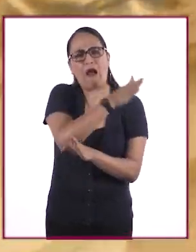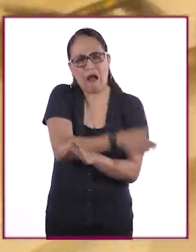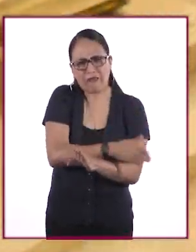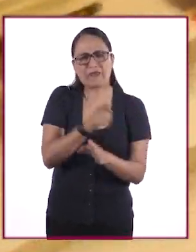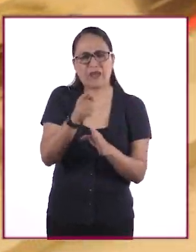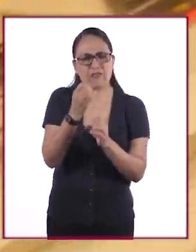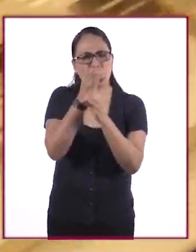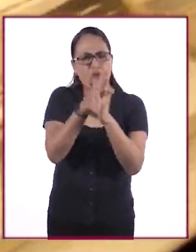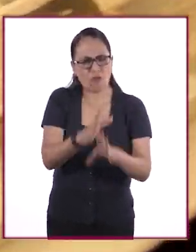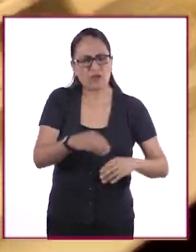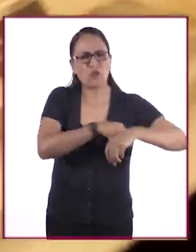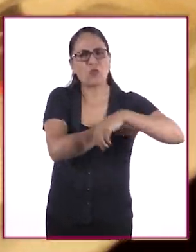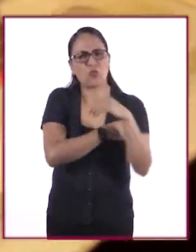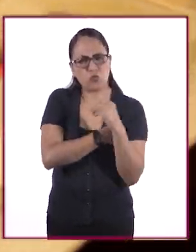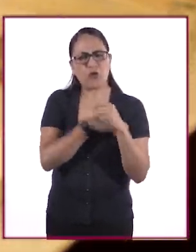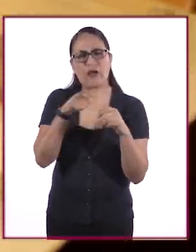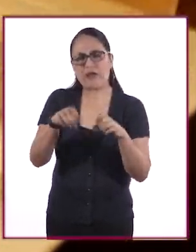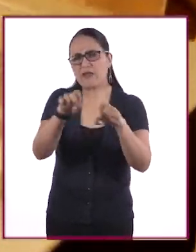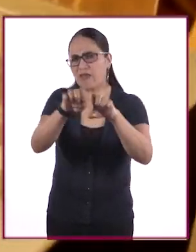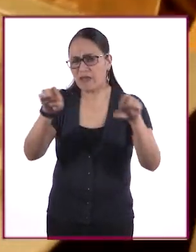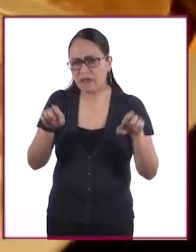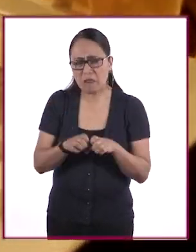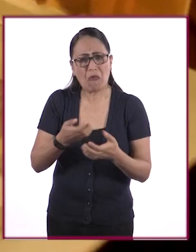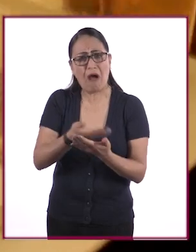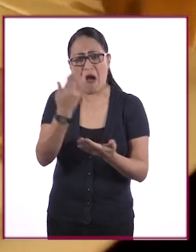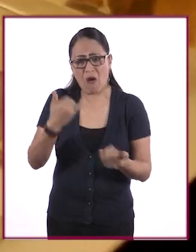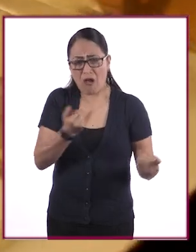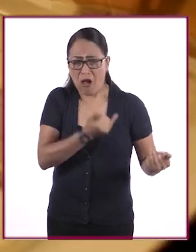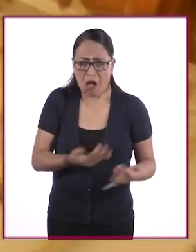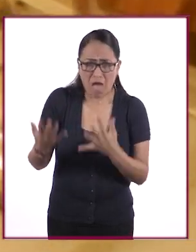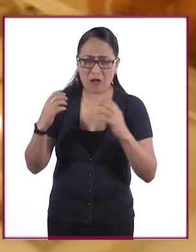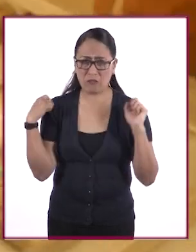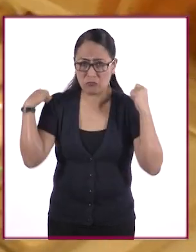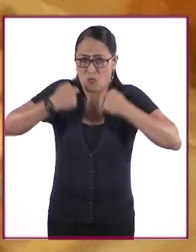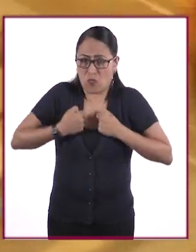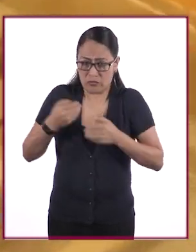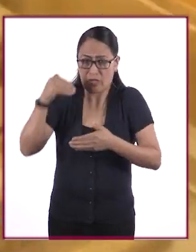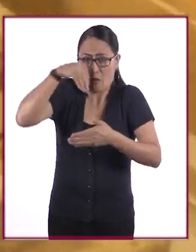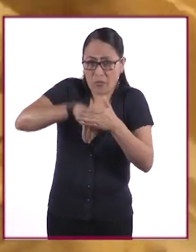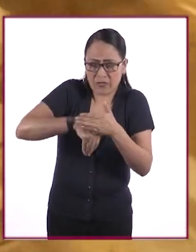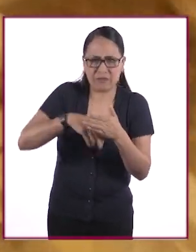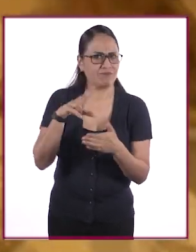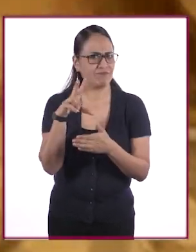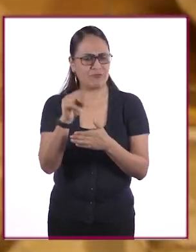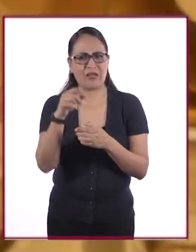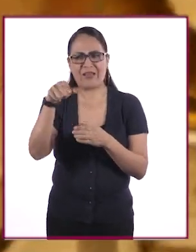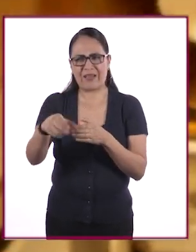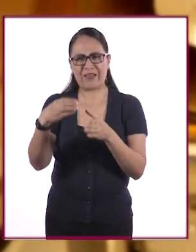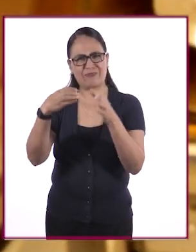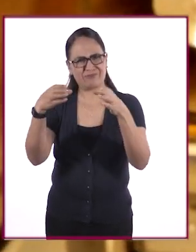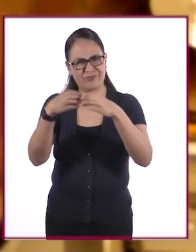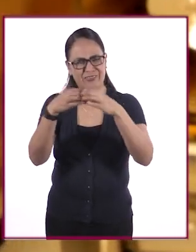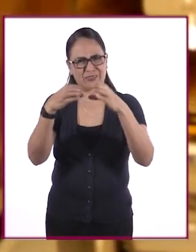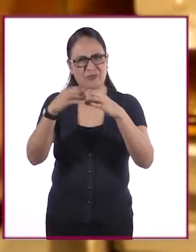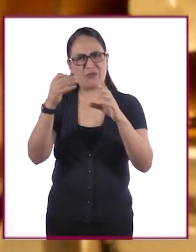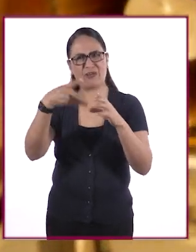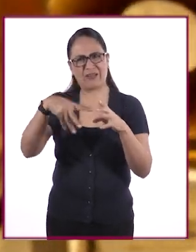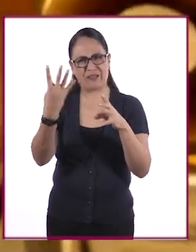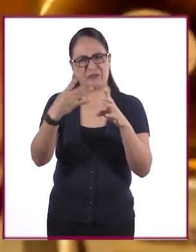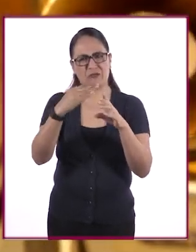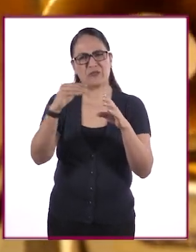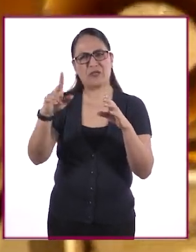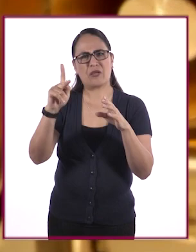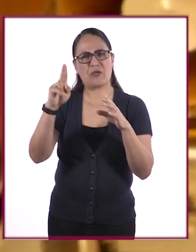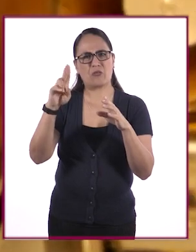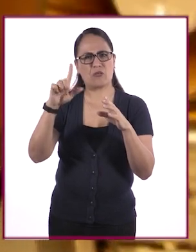Anteriormente se almacenaba información en artefactos que ahora sería imposible cargar en nuestra mochila. Por ejemplo, a este disco de 14 pulgadas solo le